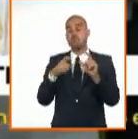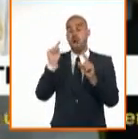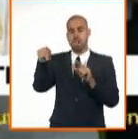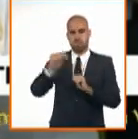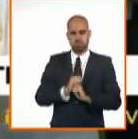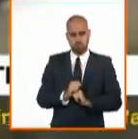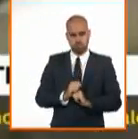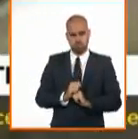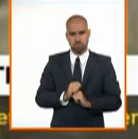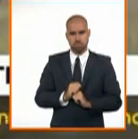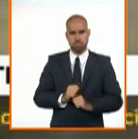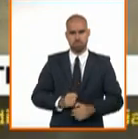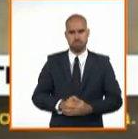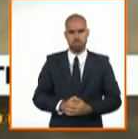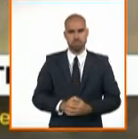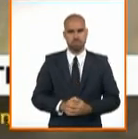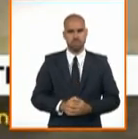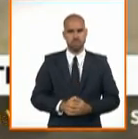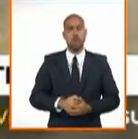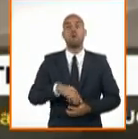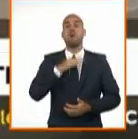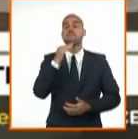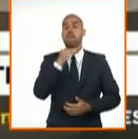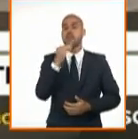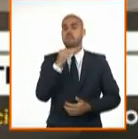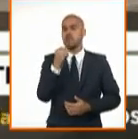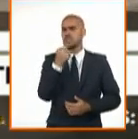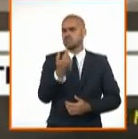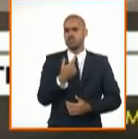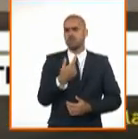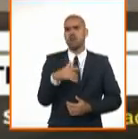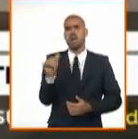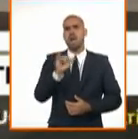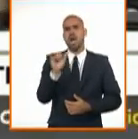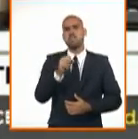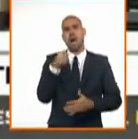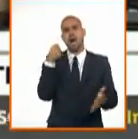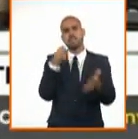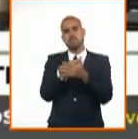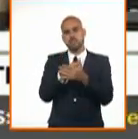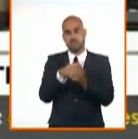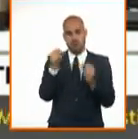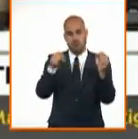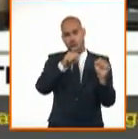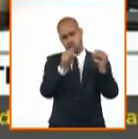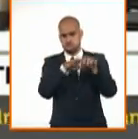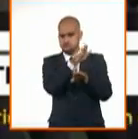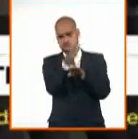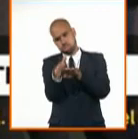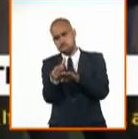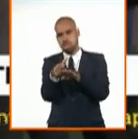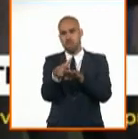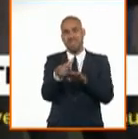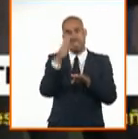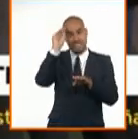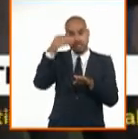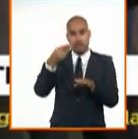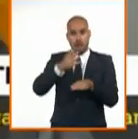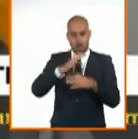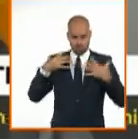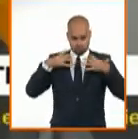rifle germán según la policía tuvo un accidente con su coche antes de entrar al colegio armado y con un chaleco antibalas